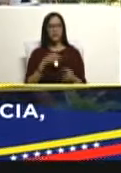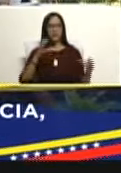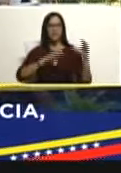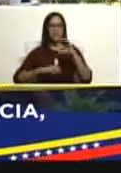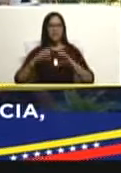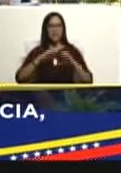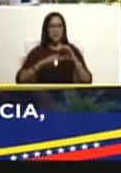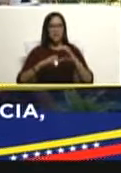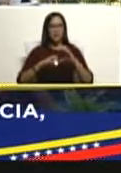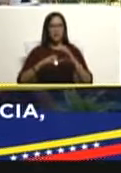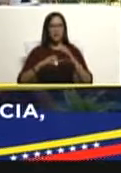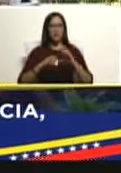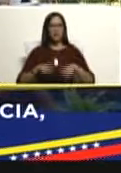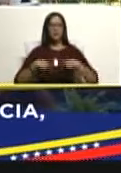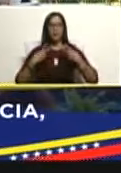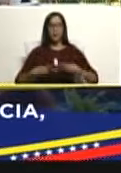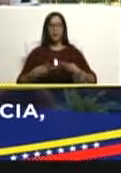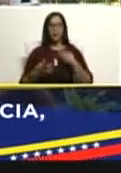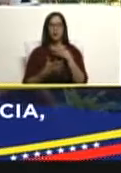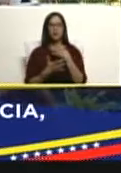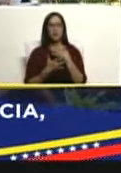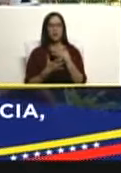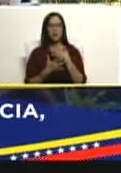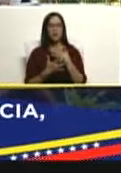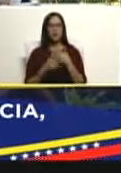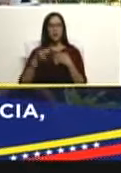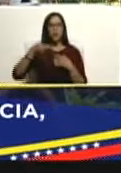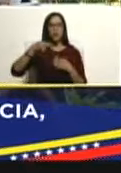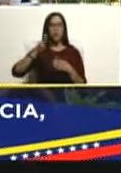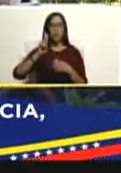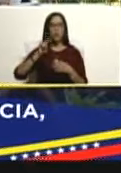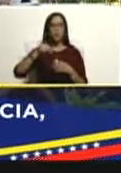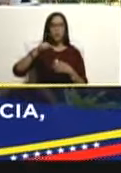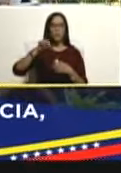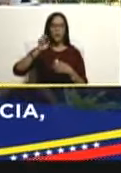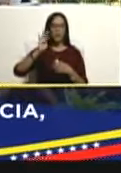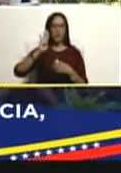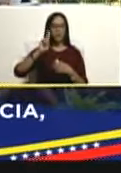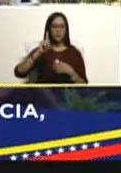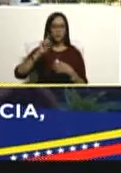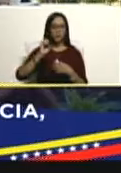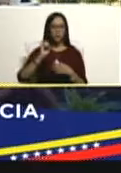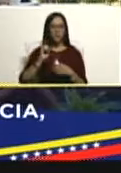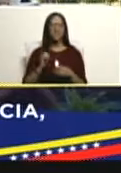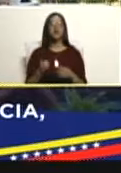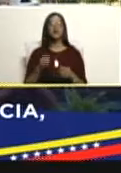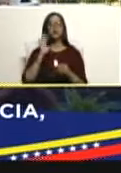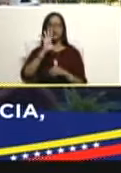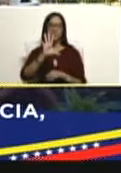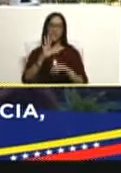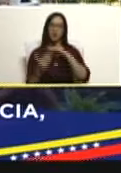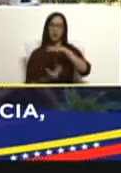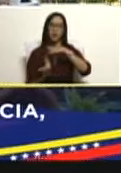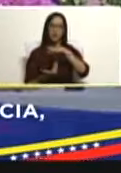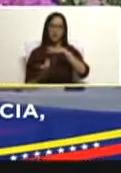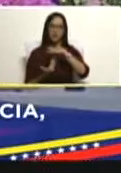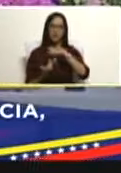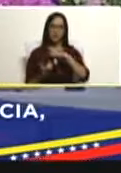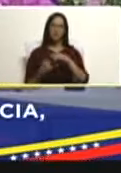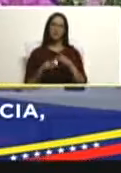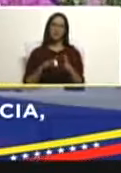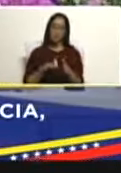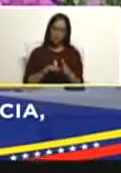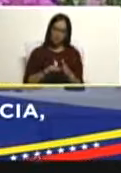ciencia, innovación y tecnología, Humberto Fernández Morán, y con sus cinco vértices irá